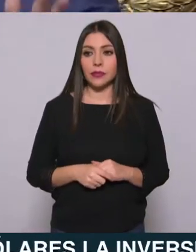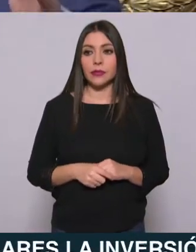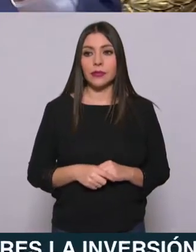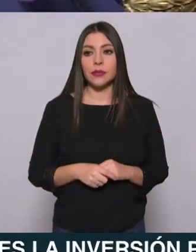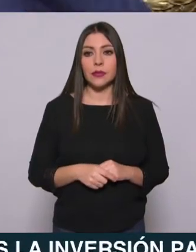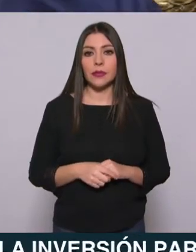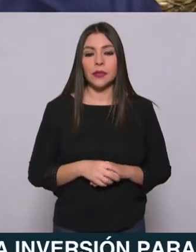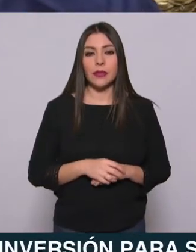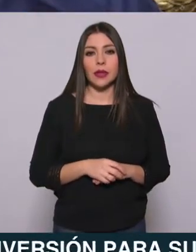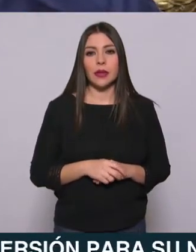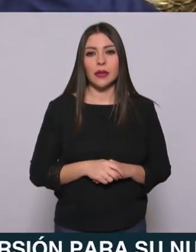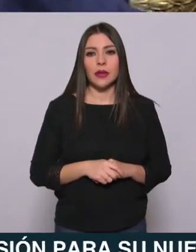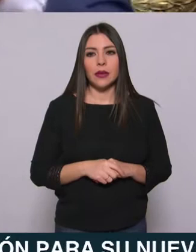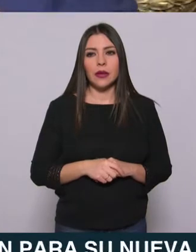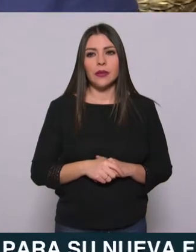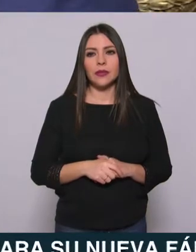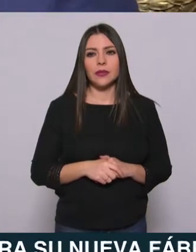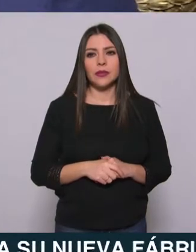Diputado,